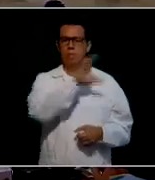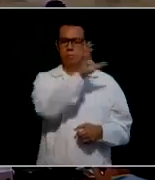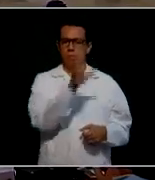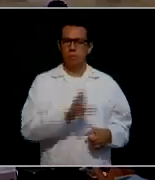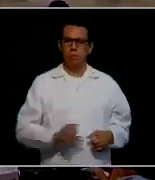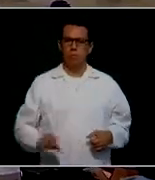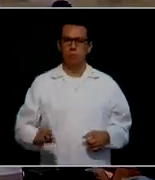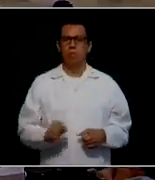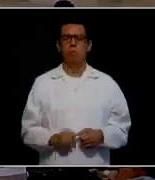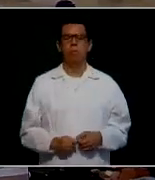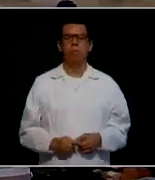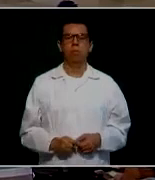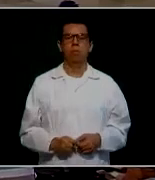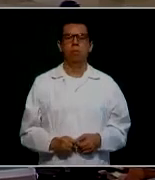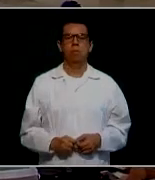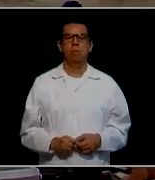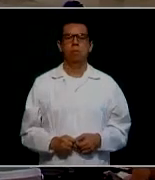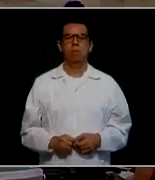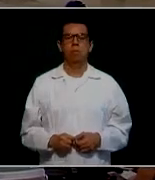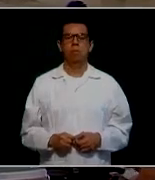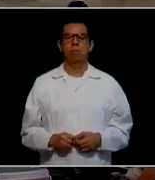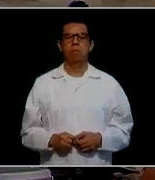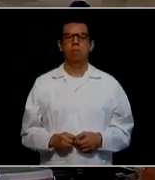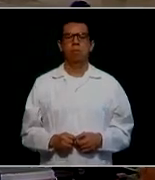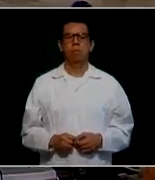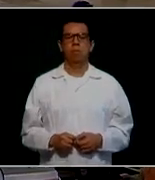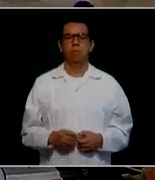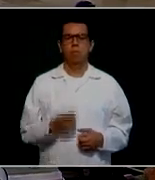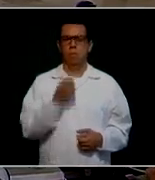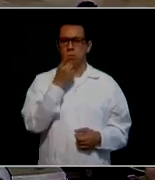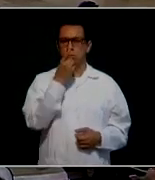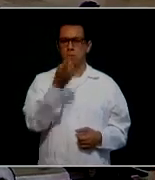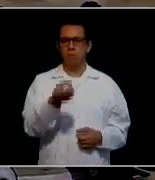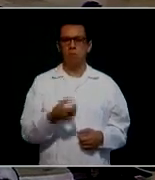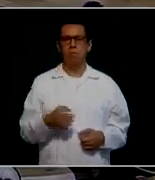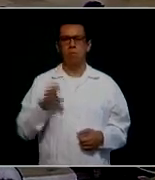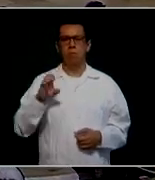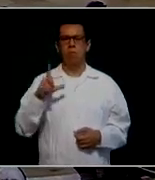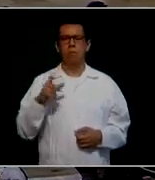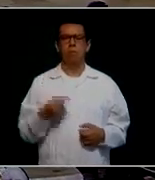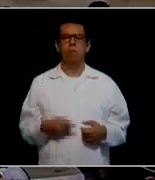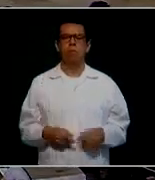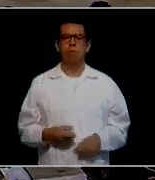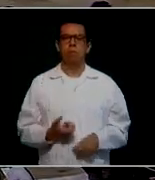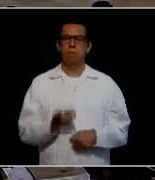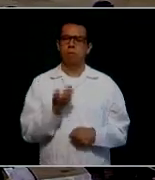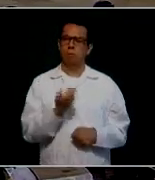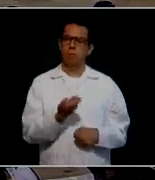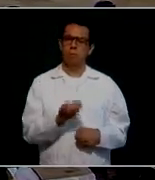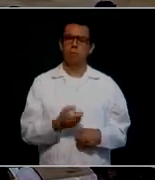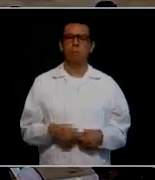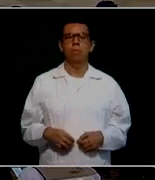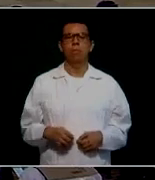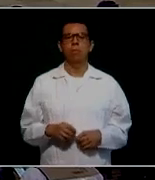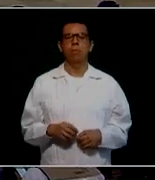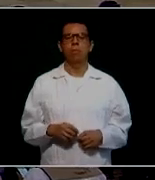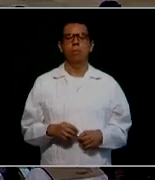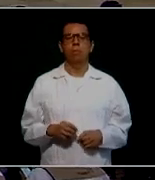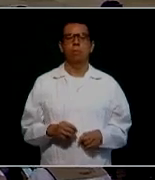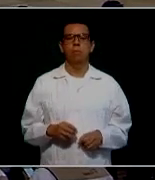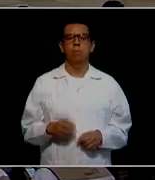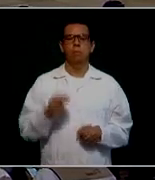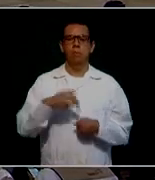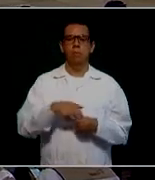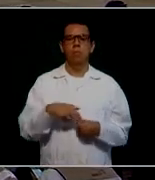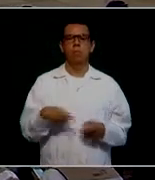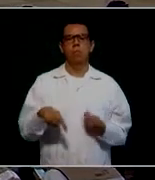tanques estacionarios como de cilindros que se venden por kilos y por litros de manera diferente. Entonces, si nos vamos por